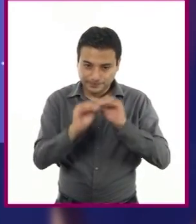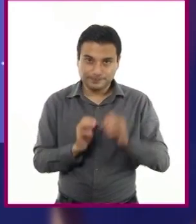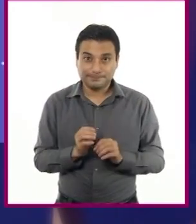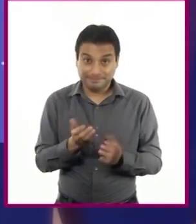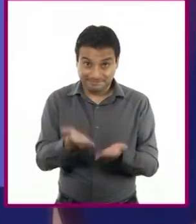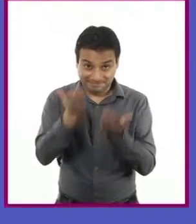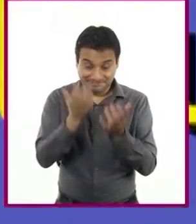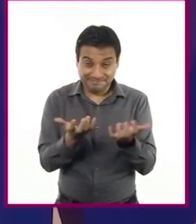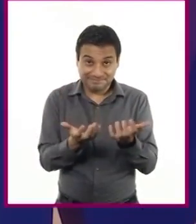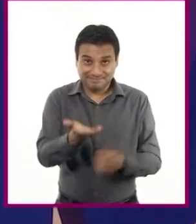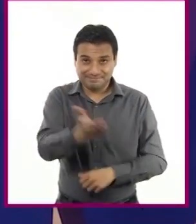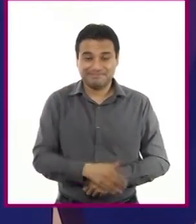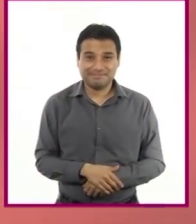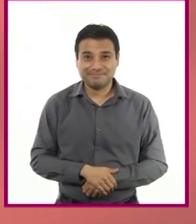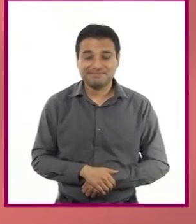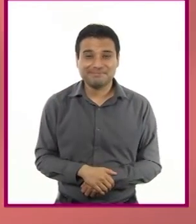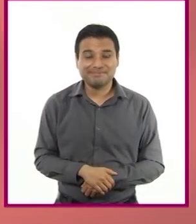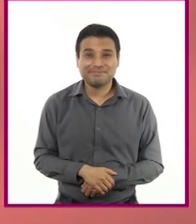a la obra.